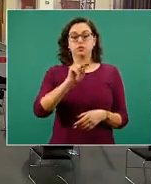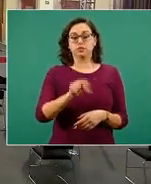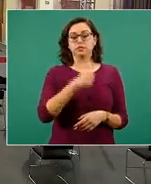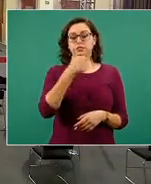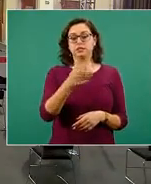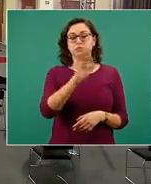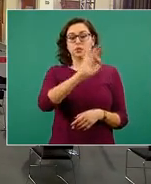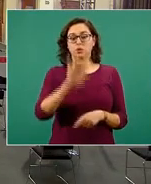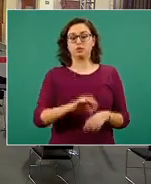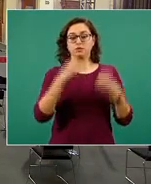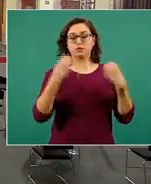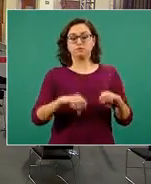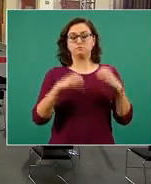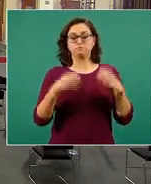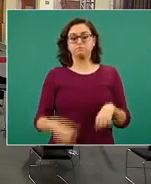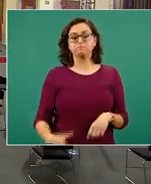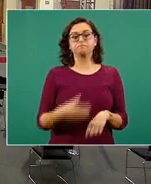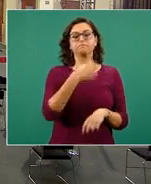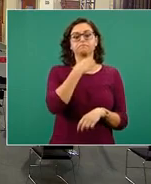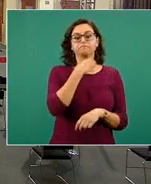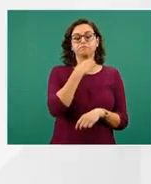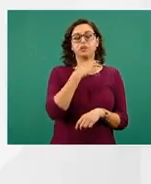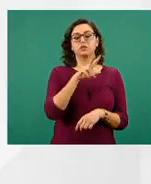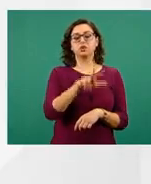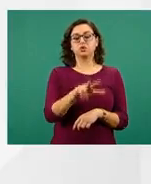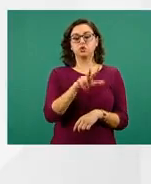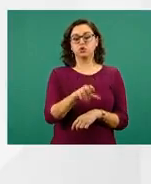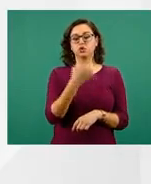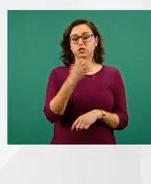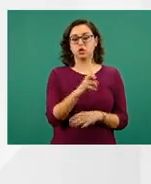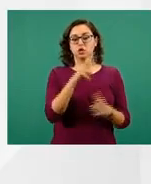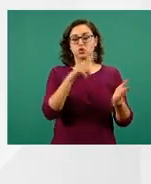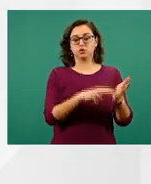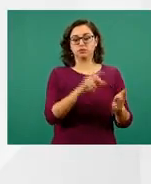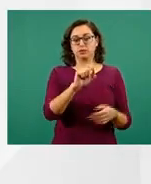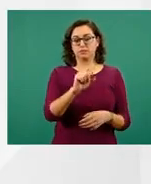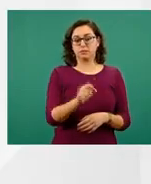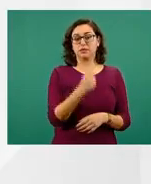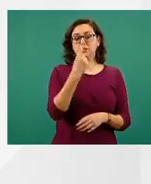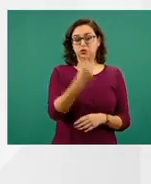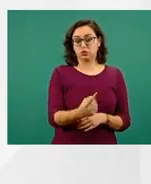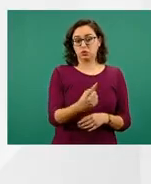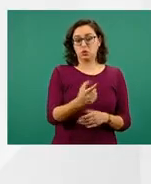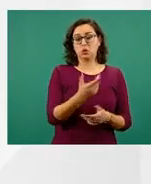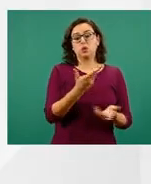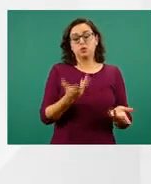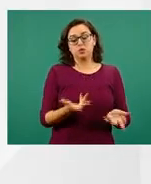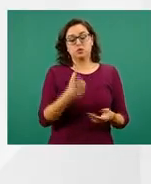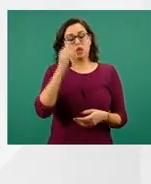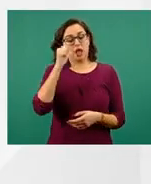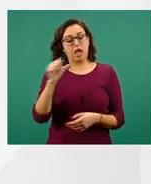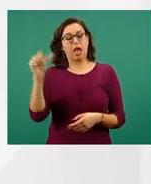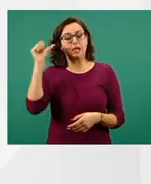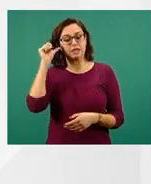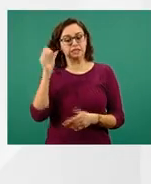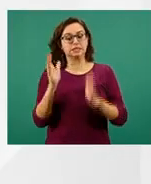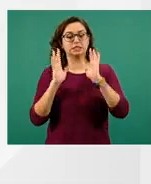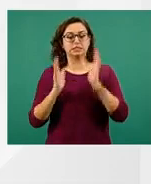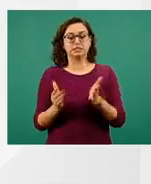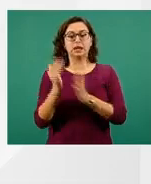el 18 de enero del 2021 y un porcentaje mínimo, más cercano al día de ayer, de un mínimo